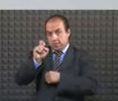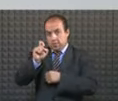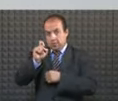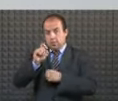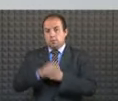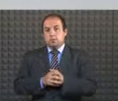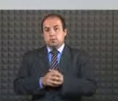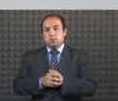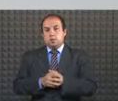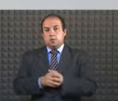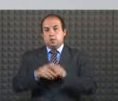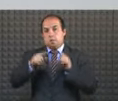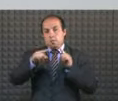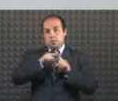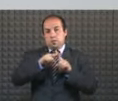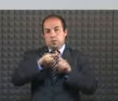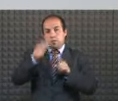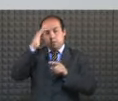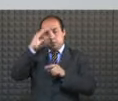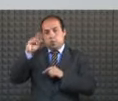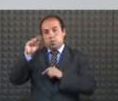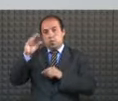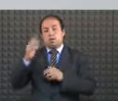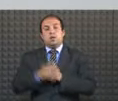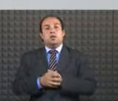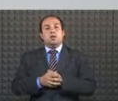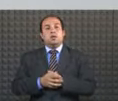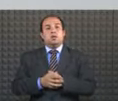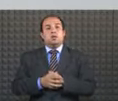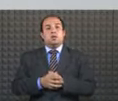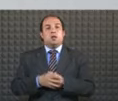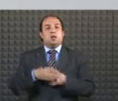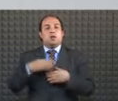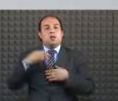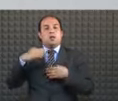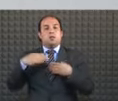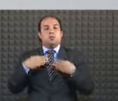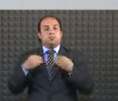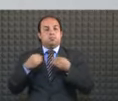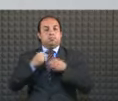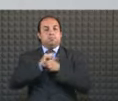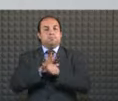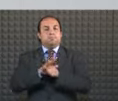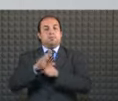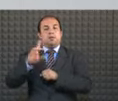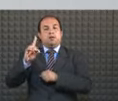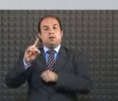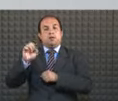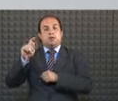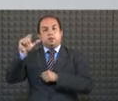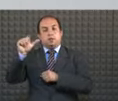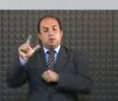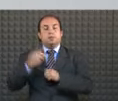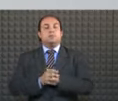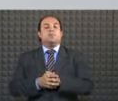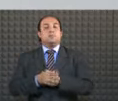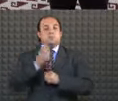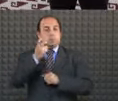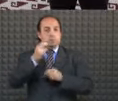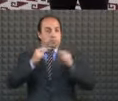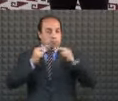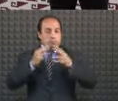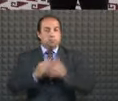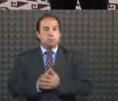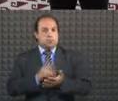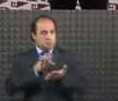casos positivos, estimamos 90 de variante Delta. Esa sería la equivalencia.